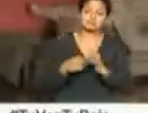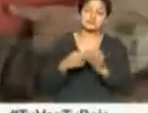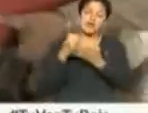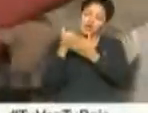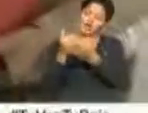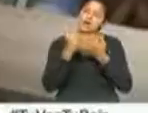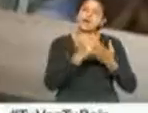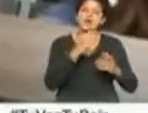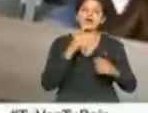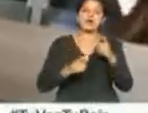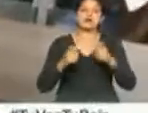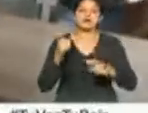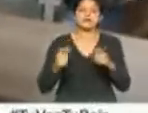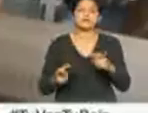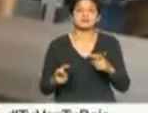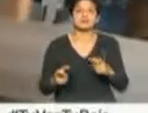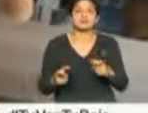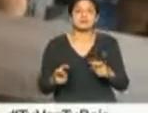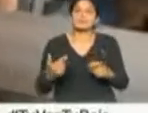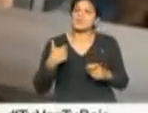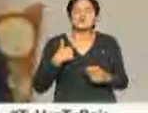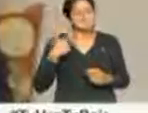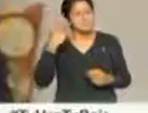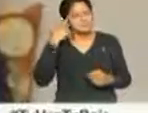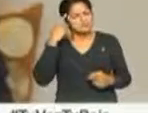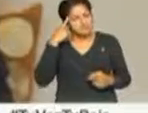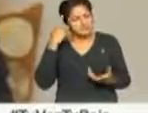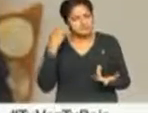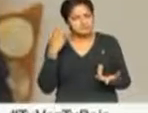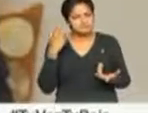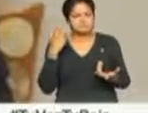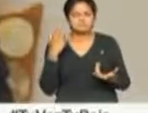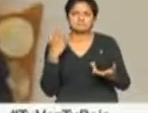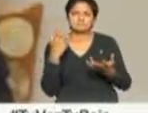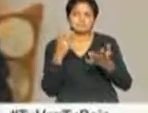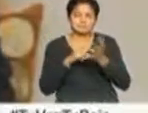términos mucho más adecuados y que